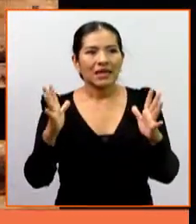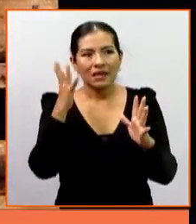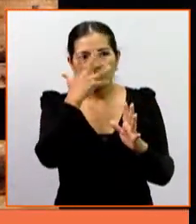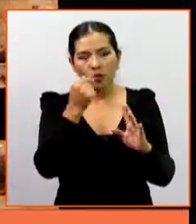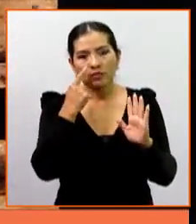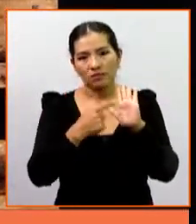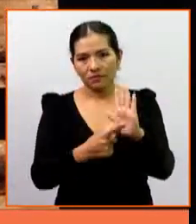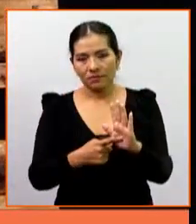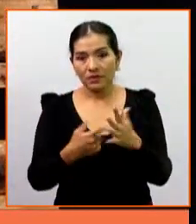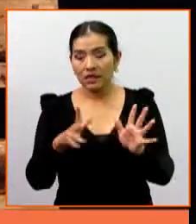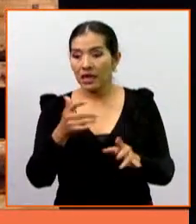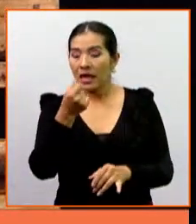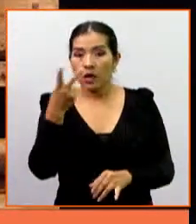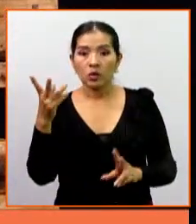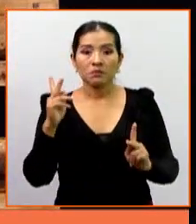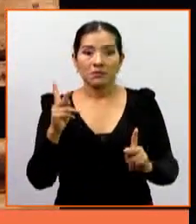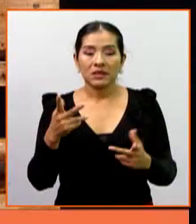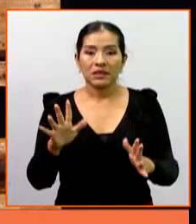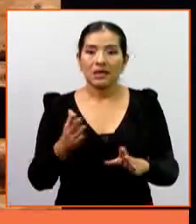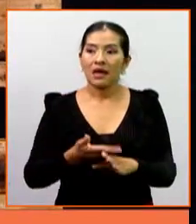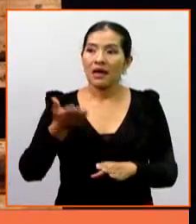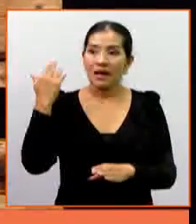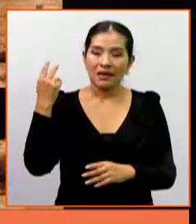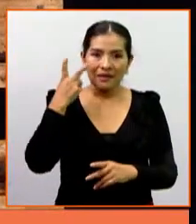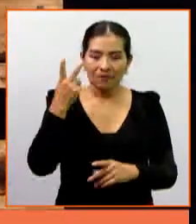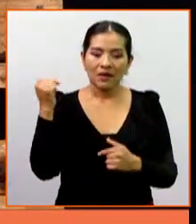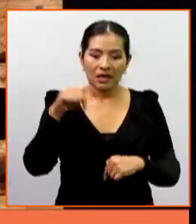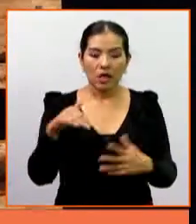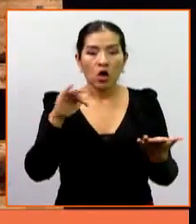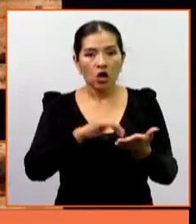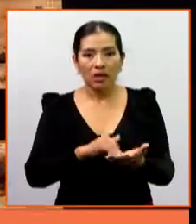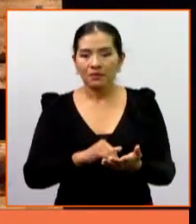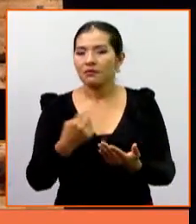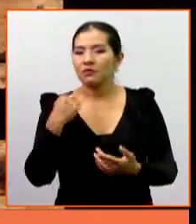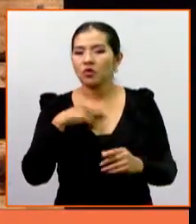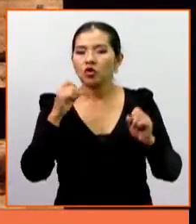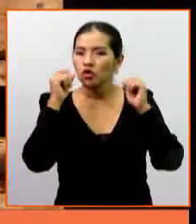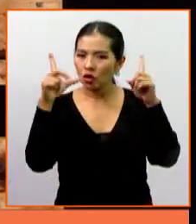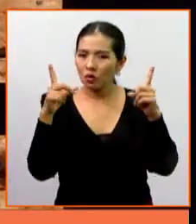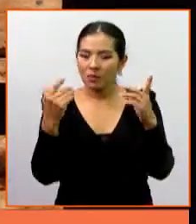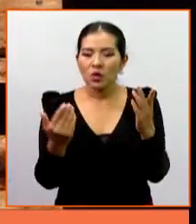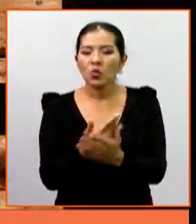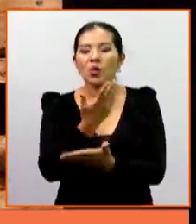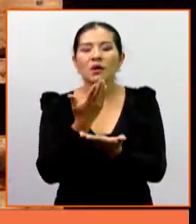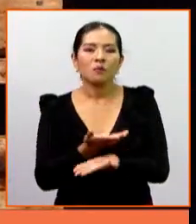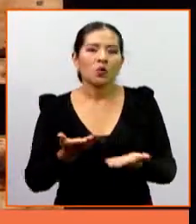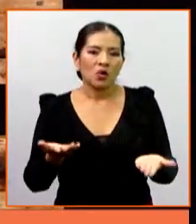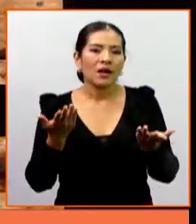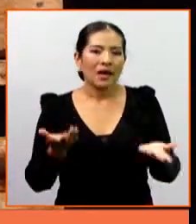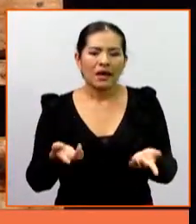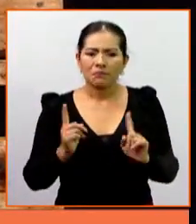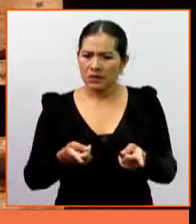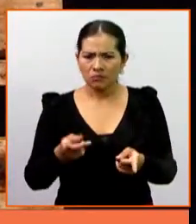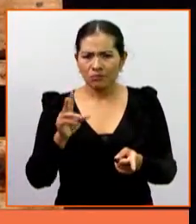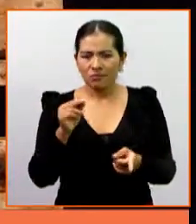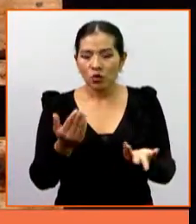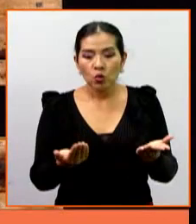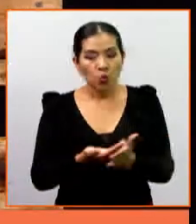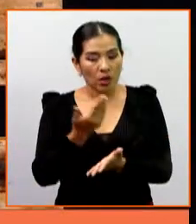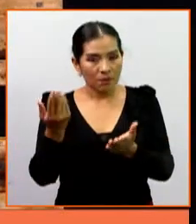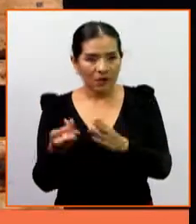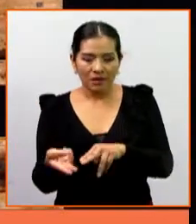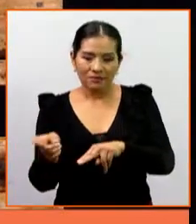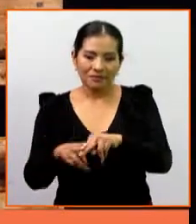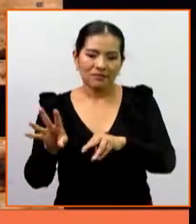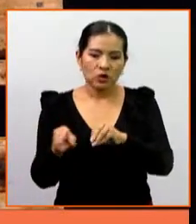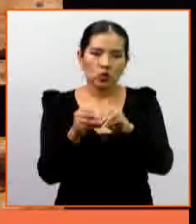el mismo, ojo, los que van a repetir el show se van a sorprender porque tenemos algunas cosas nuevas, algunos elementos que hemos sumado